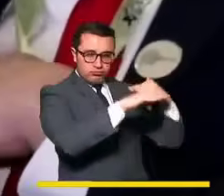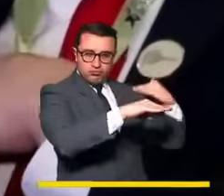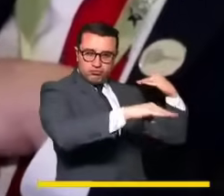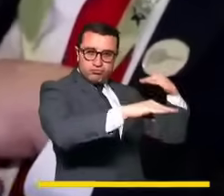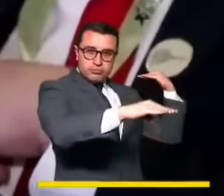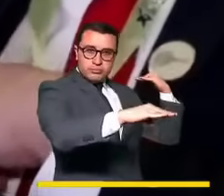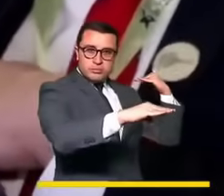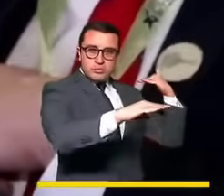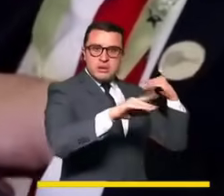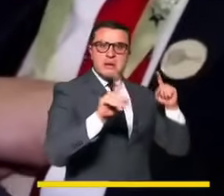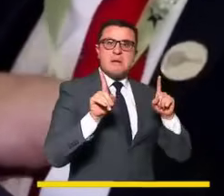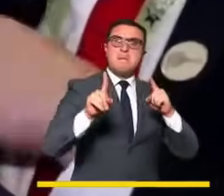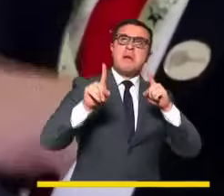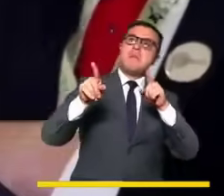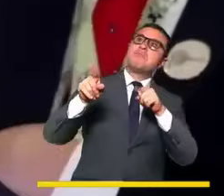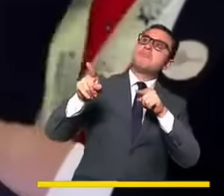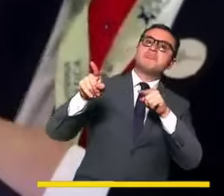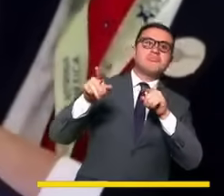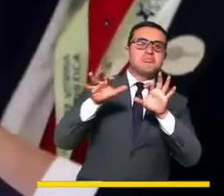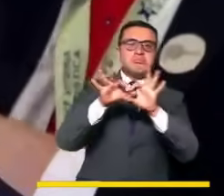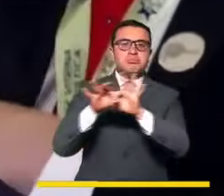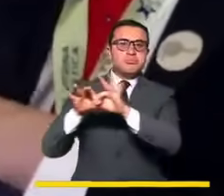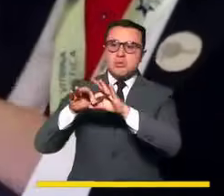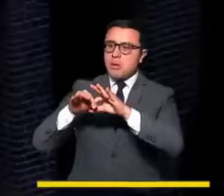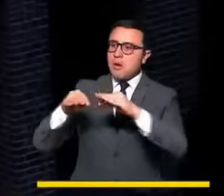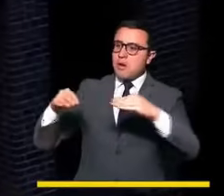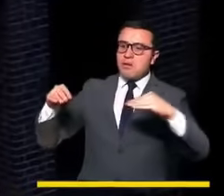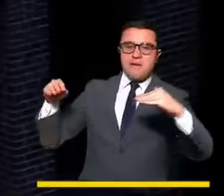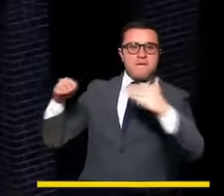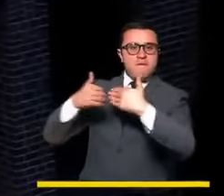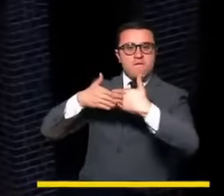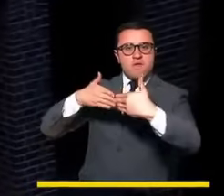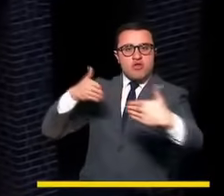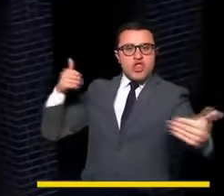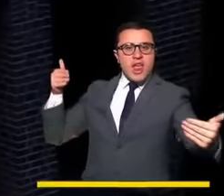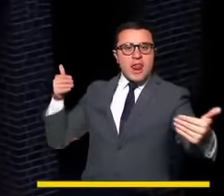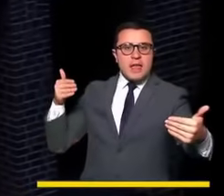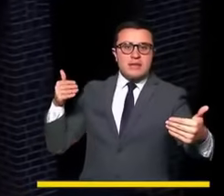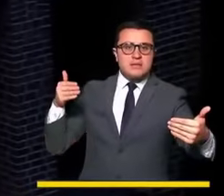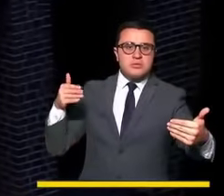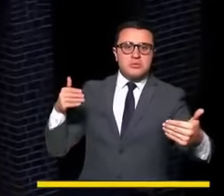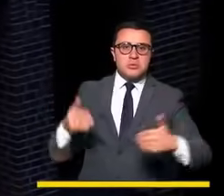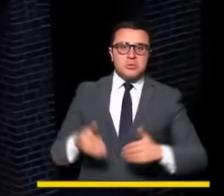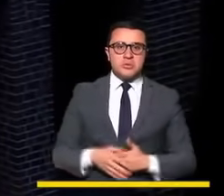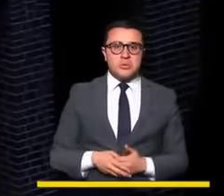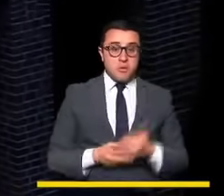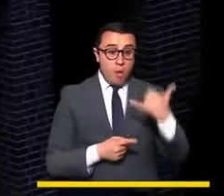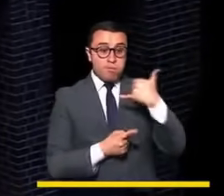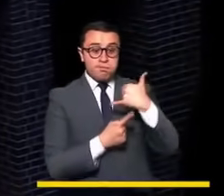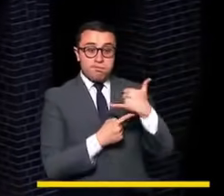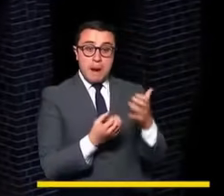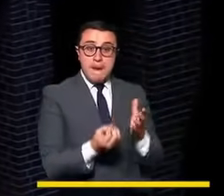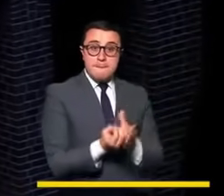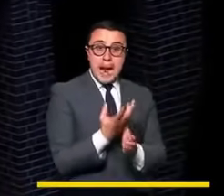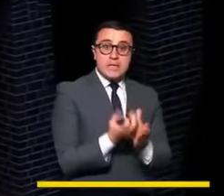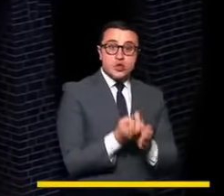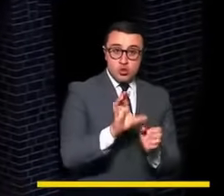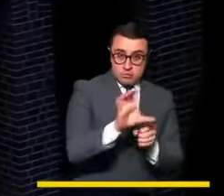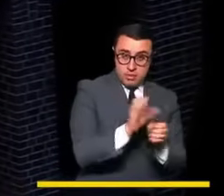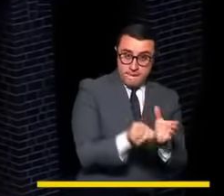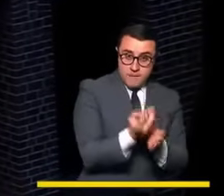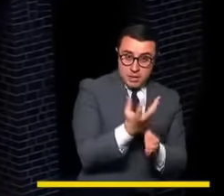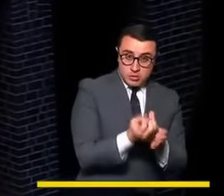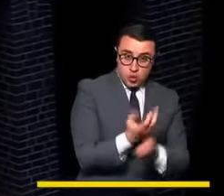de transeúntes? Allí, por las carreteras, nada nos junta a Pasto, Estamos